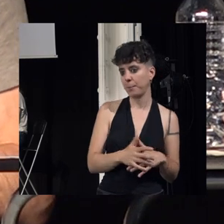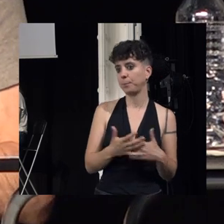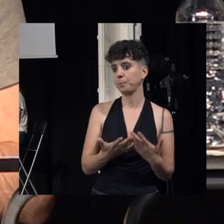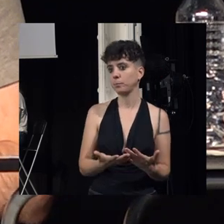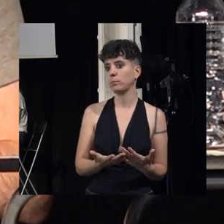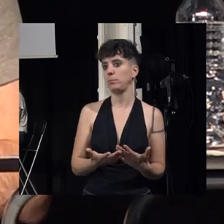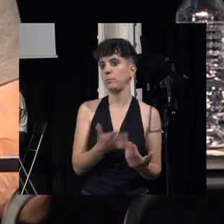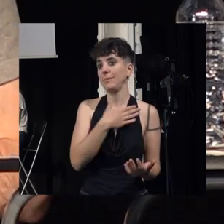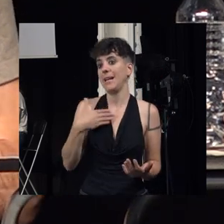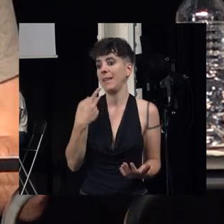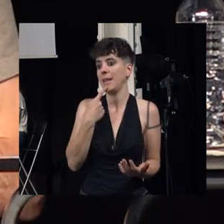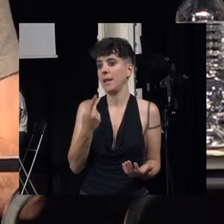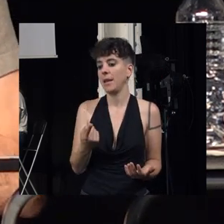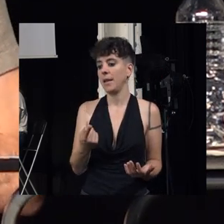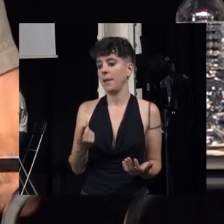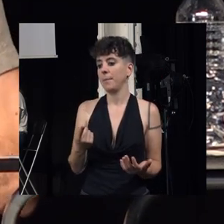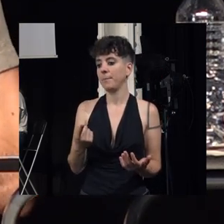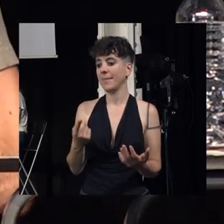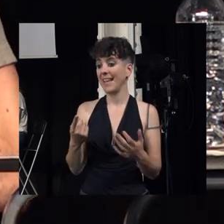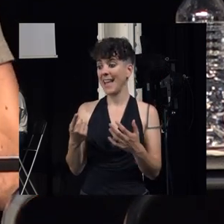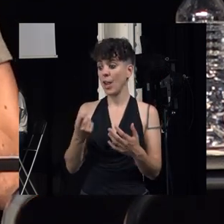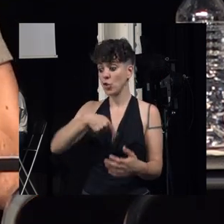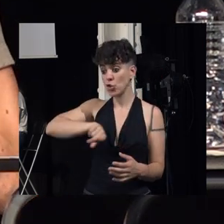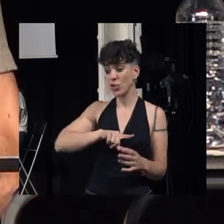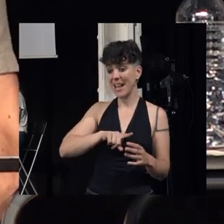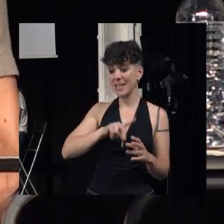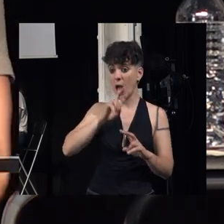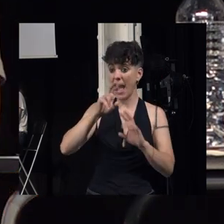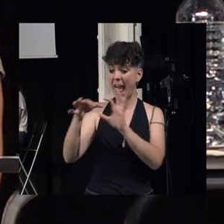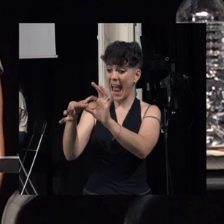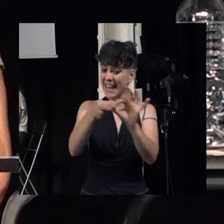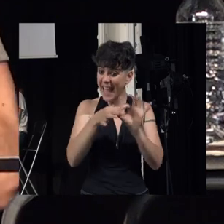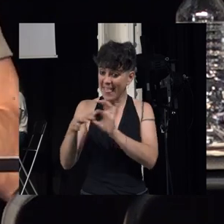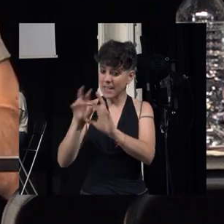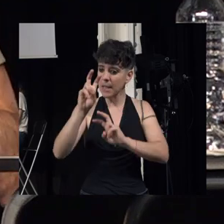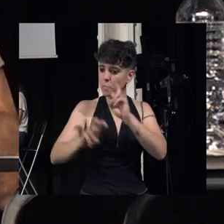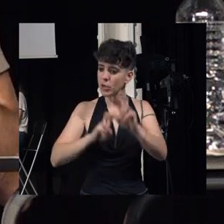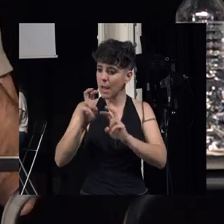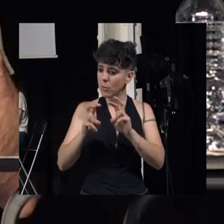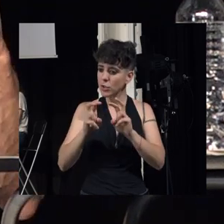O sea, tampoco las alianzas que buscamos tienen siempre que salir